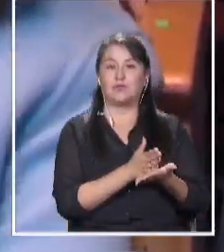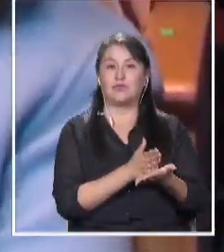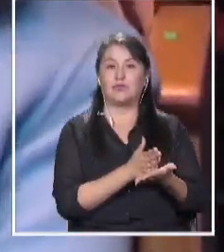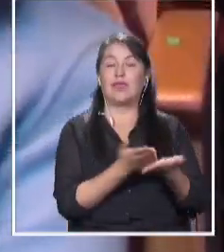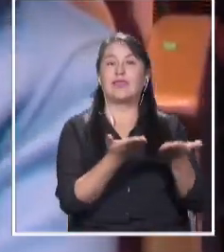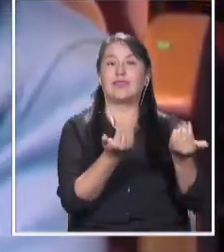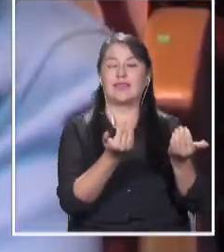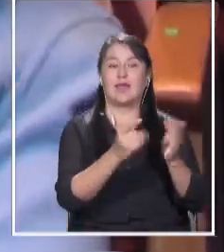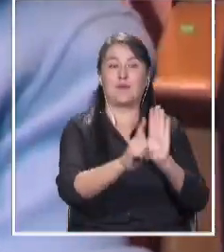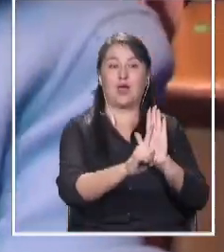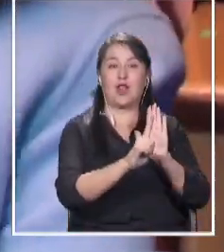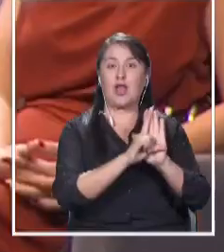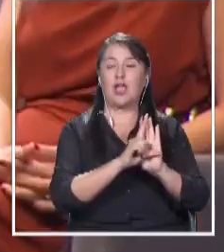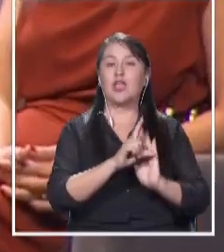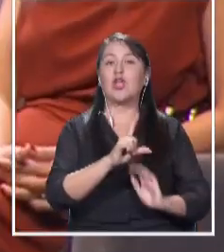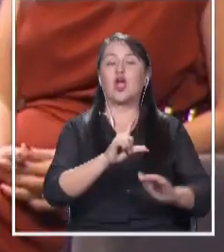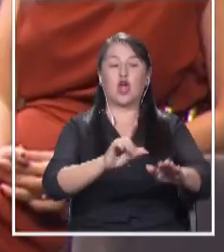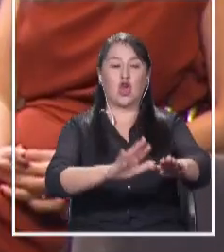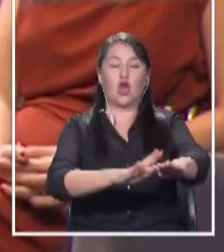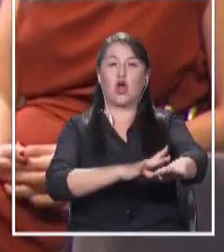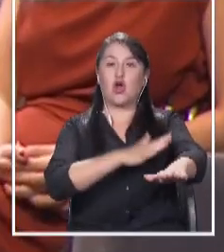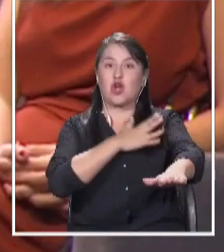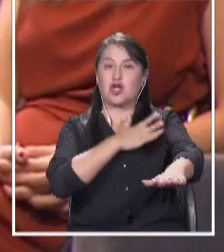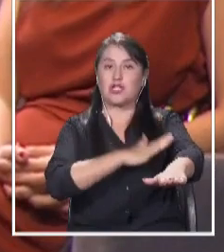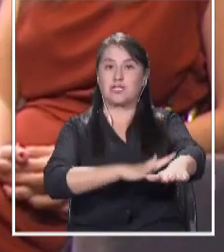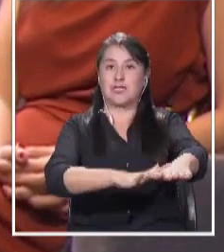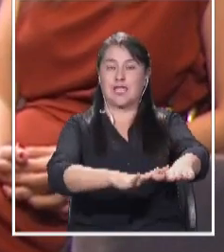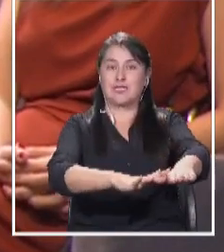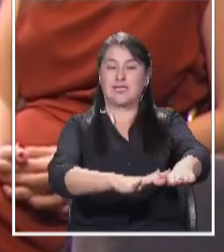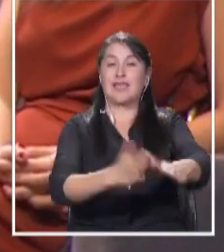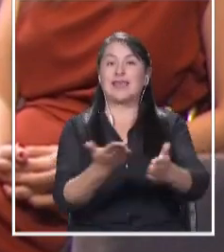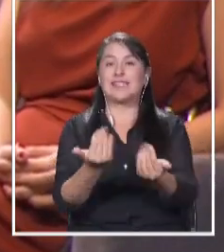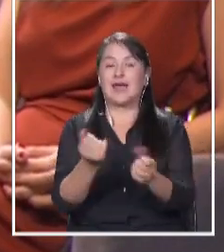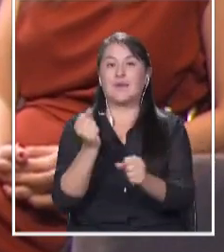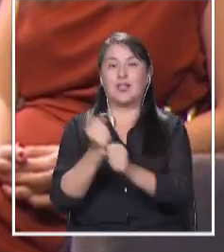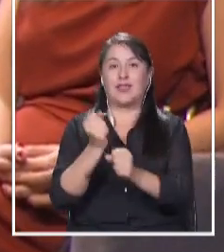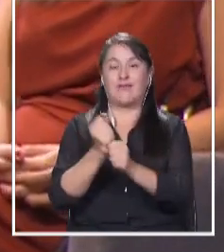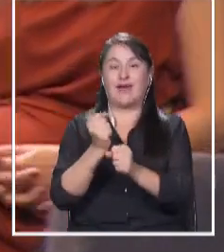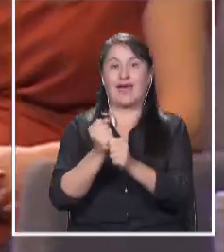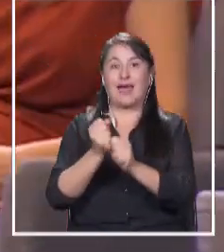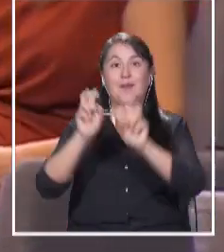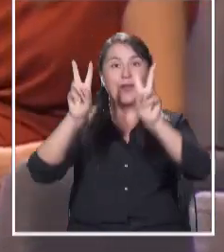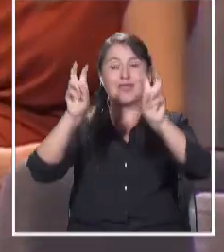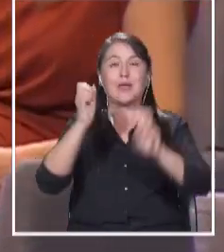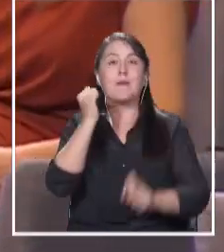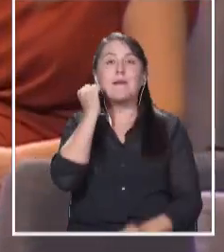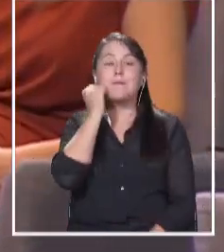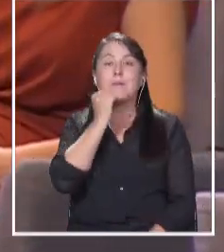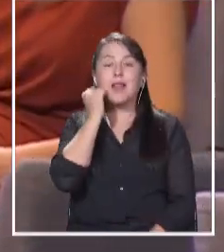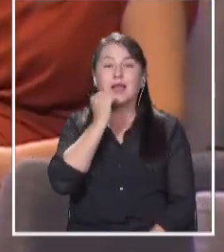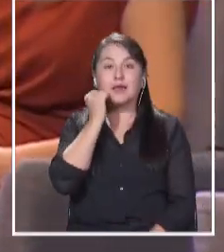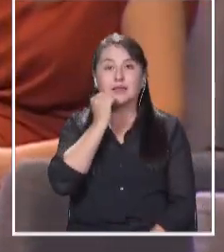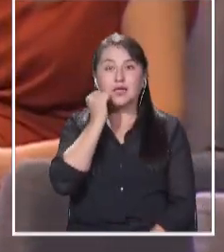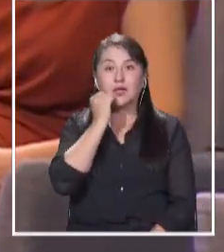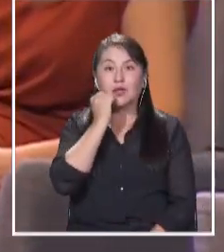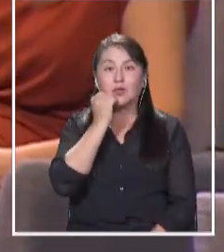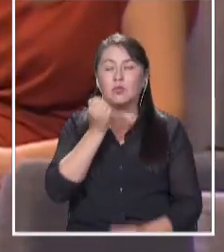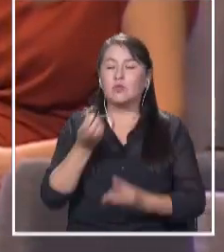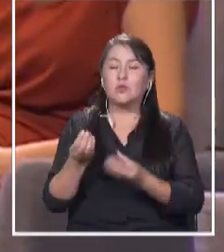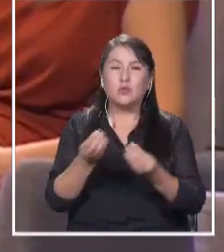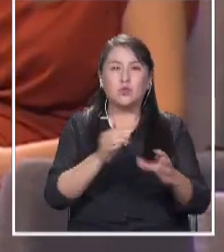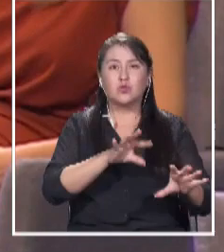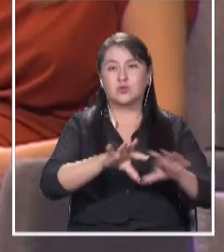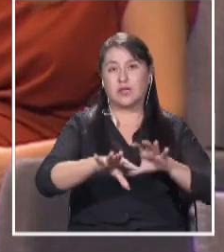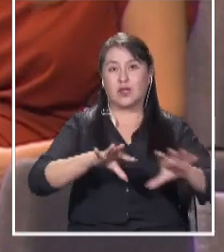Necesitamos una ley de costas, necesitamos seguir trabajando en el tema plásticos. Tenemos tantas cosas que